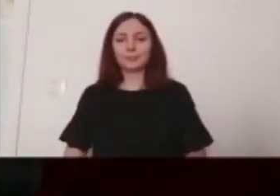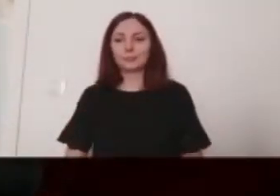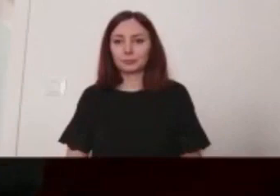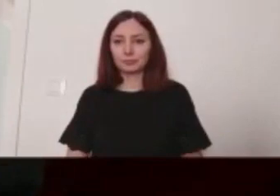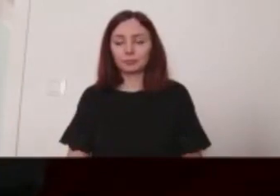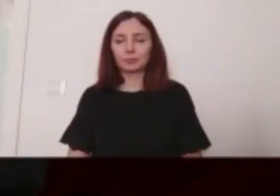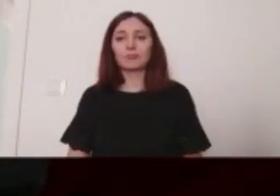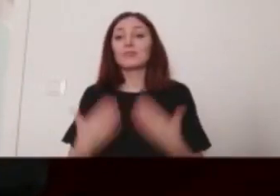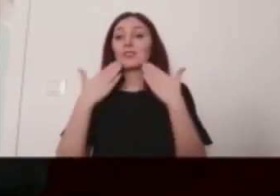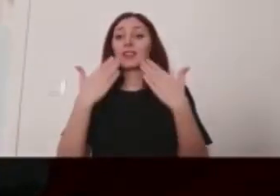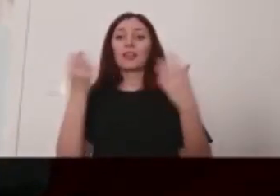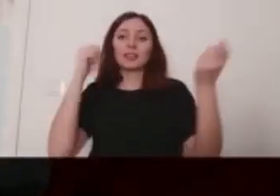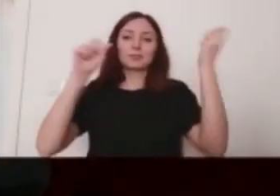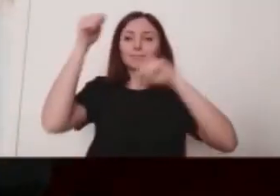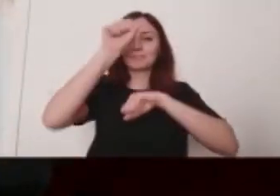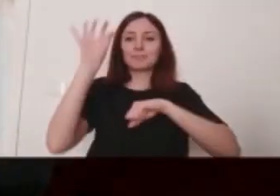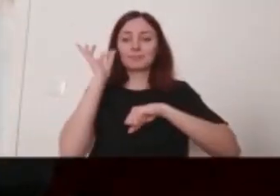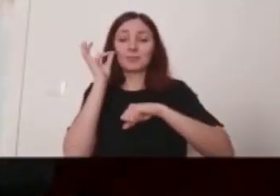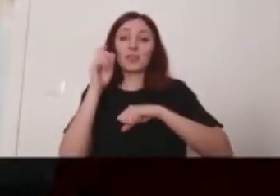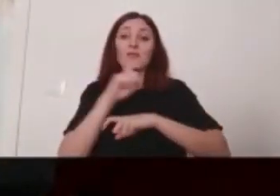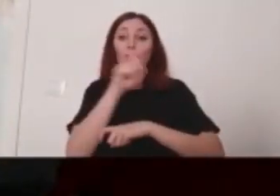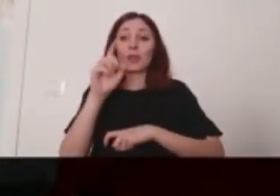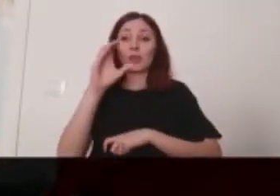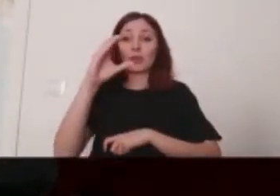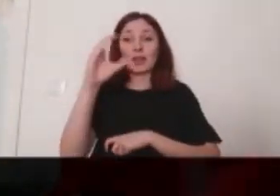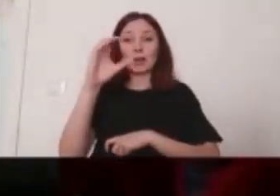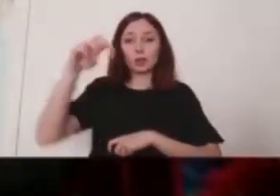Gracias, actores y actrices de Fundación Carlos Martín.